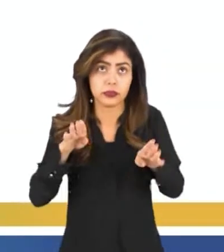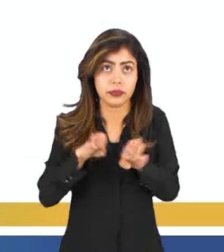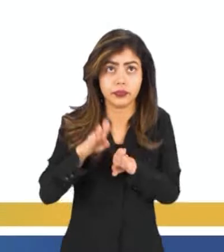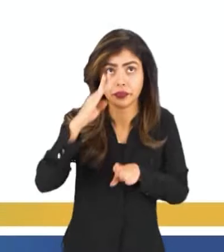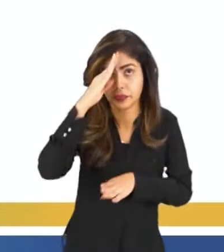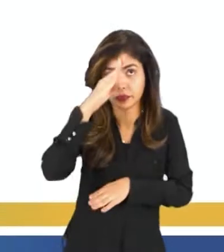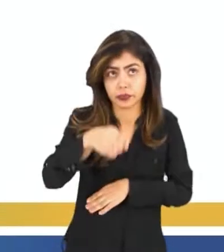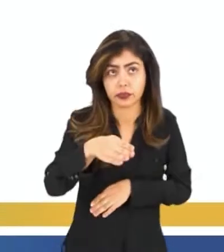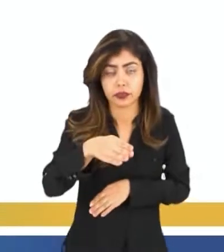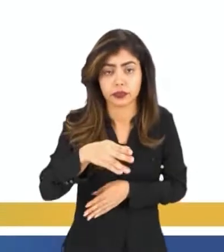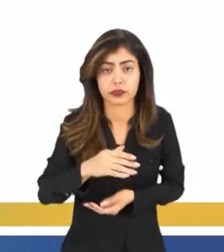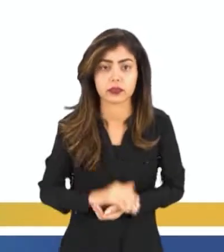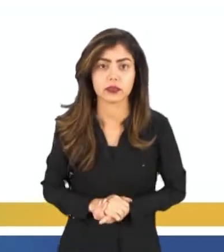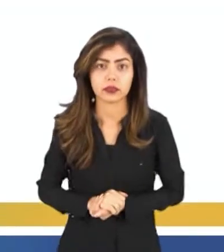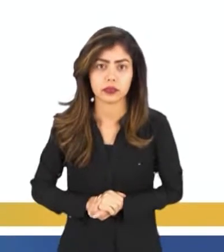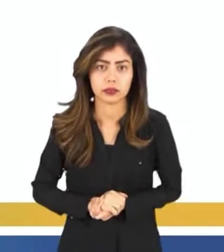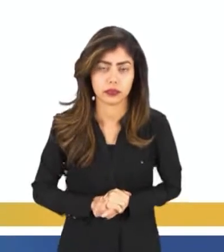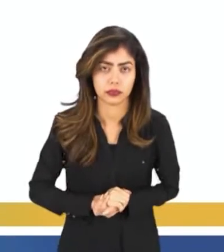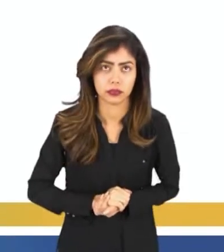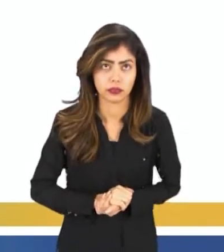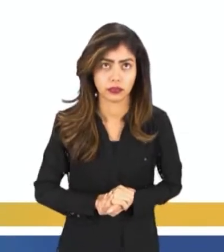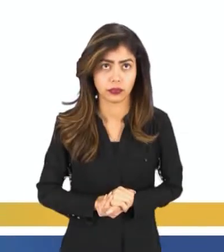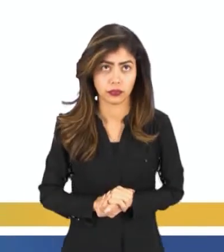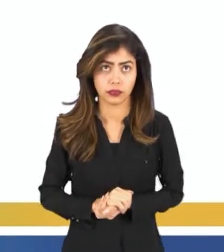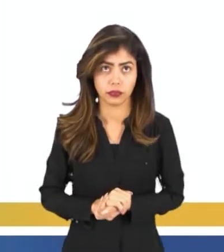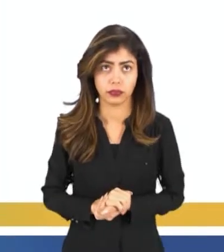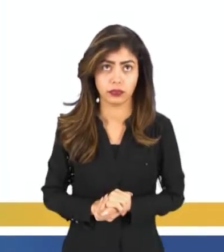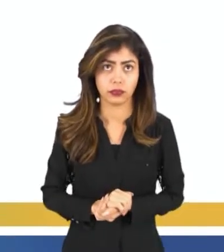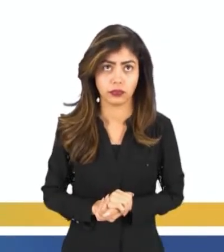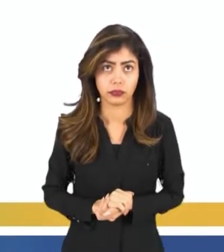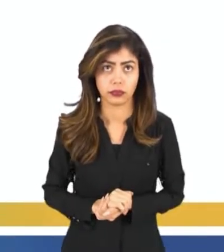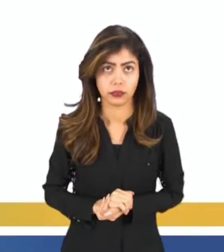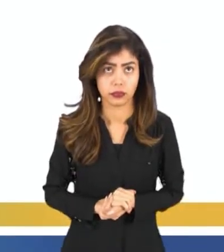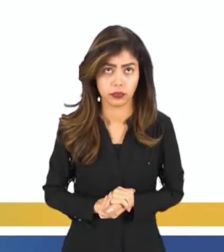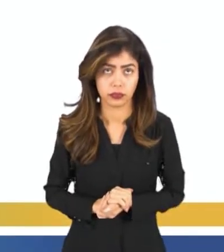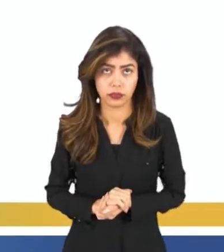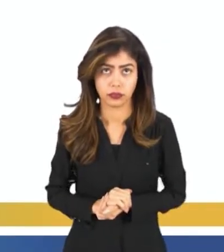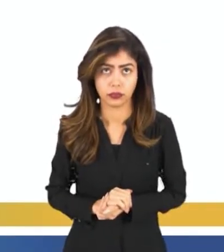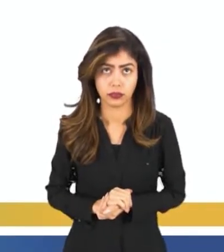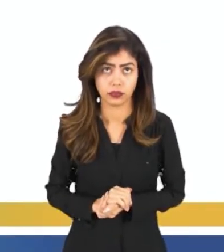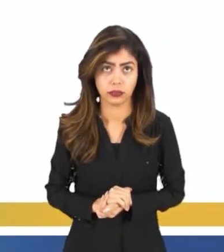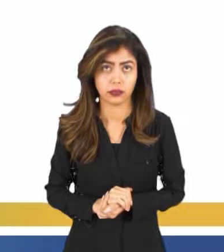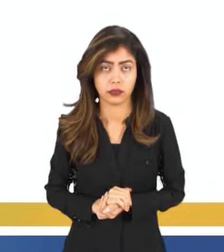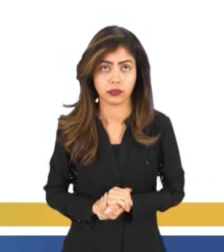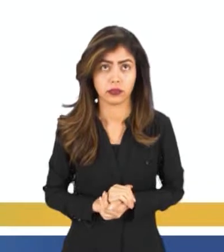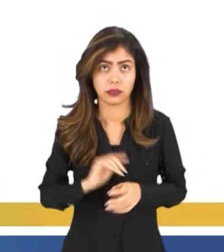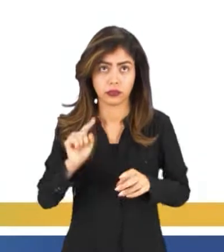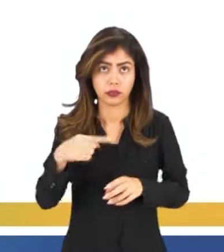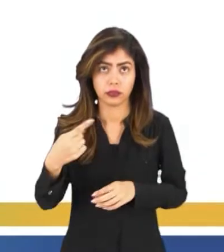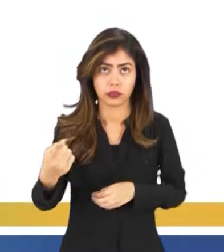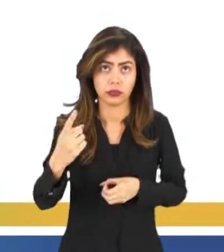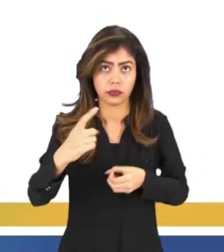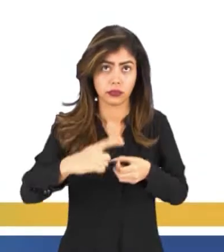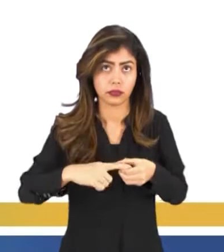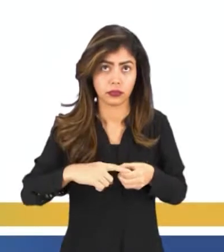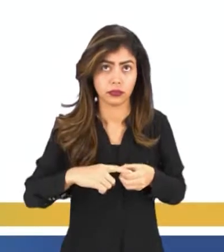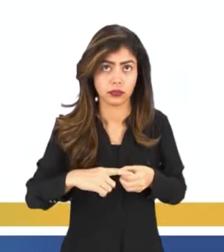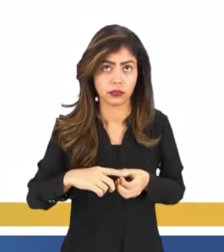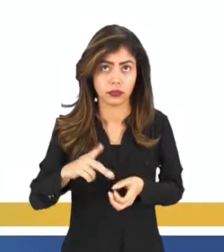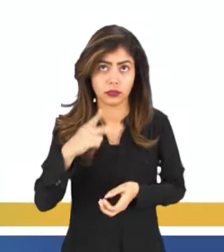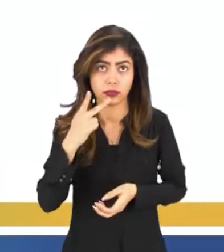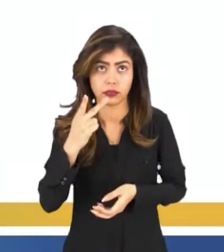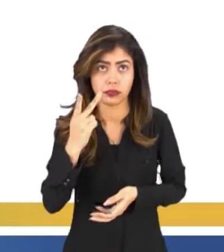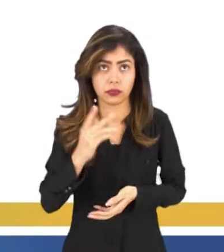justo y estable para concluir se volteó hacia hustler y le